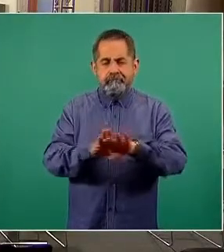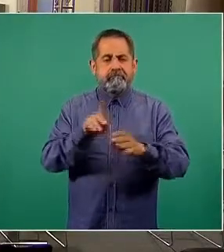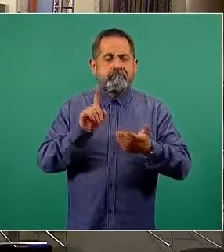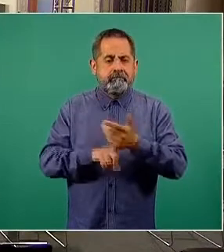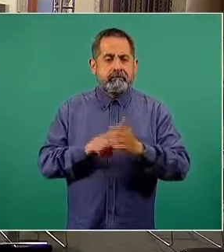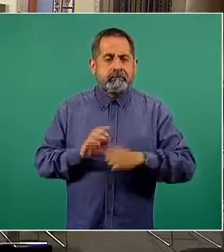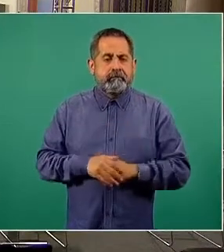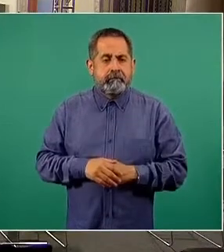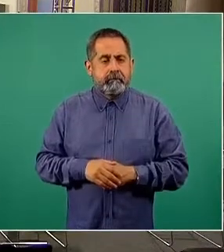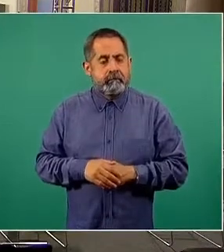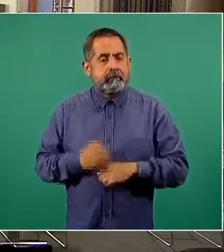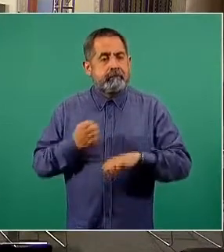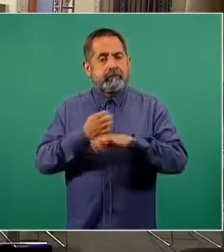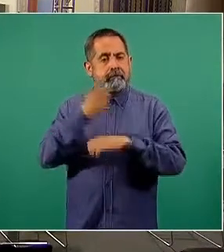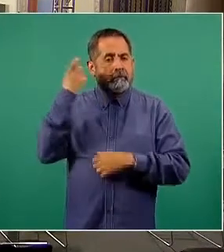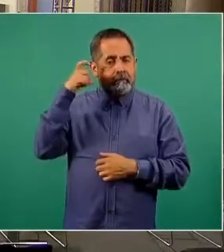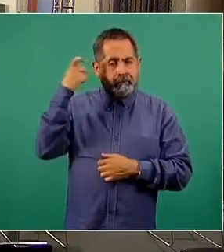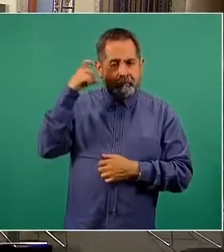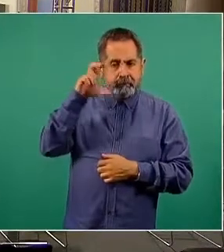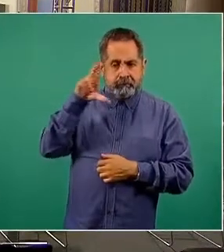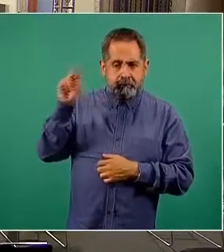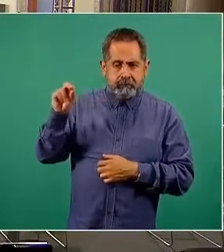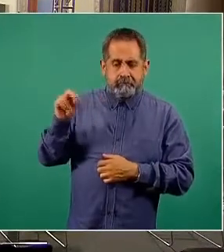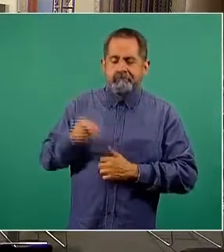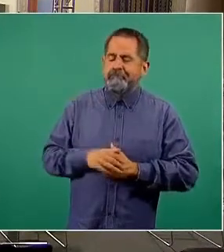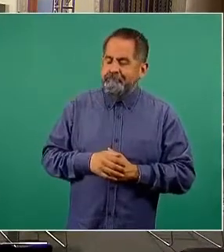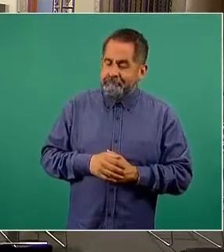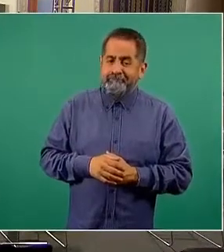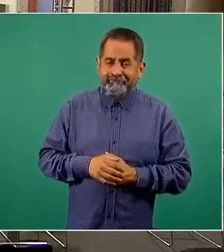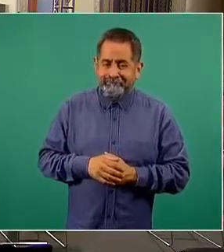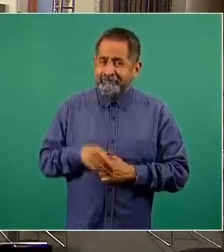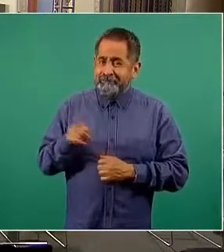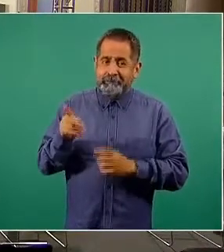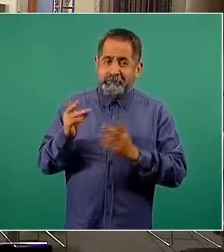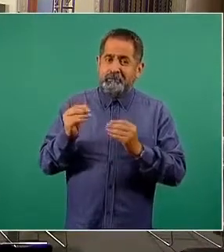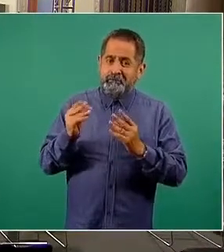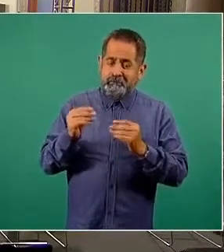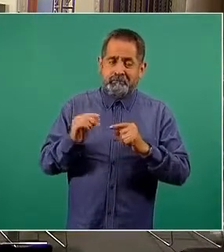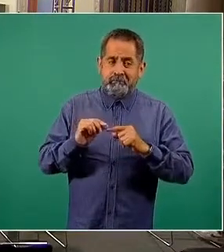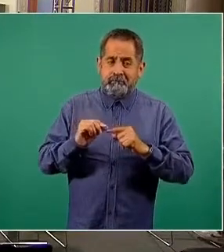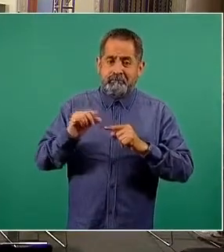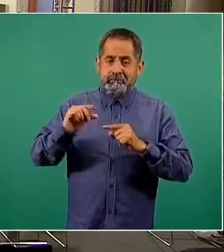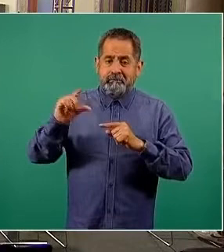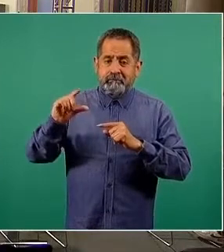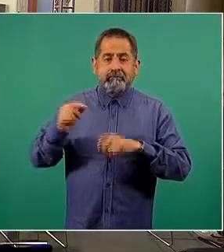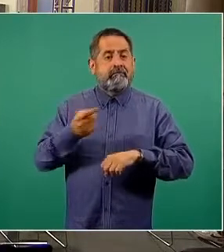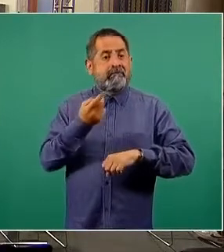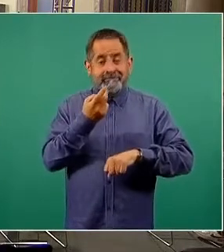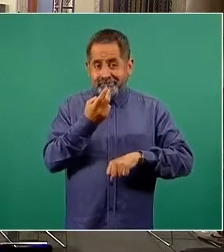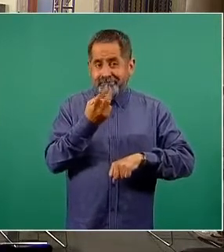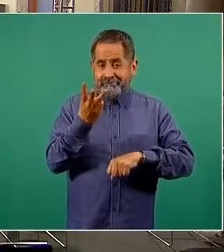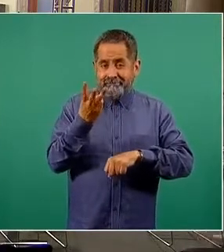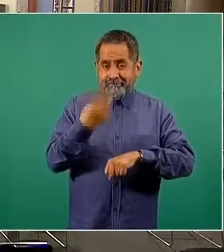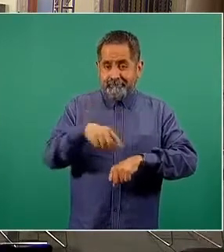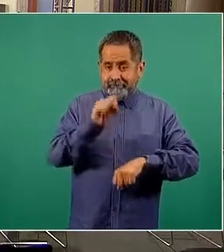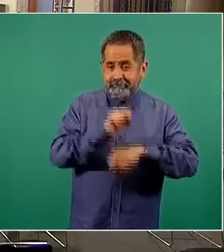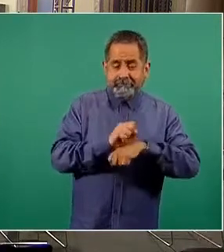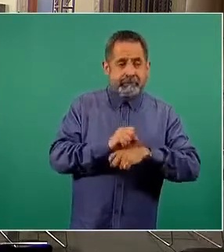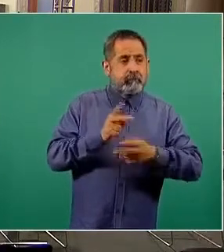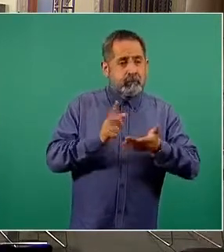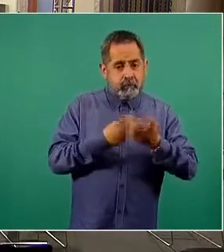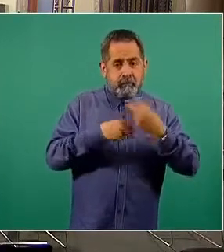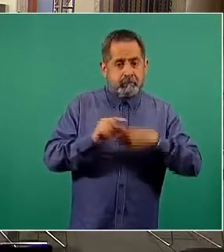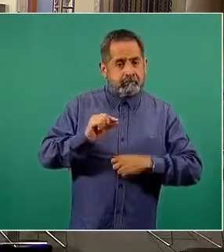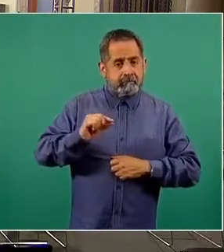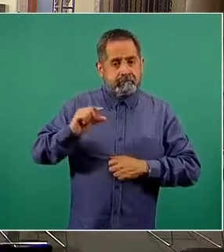el estado de Quintana Roo. Quintana Roo sí podemos ver un incremento importante, que tiene ya 3 semanas con ese comportamiento, y